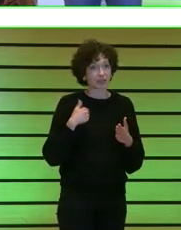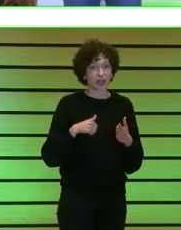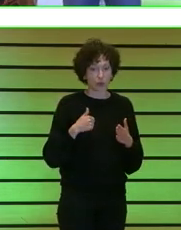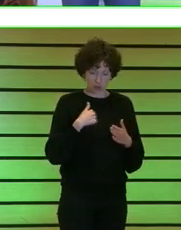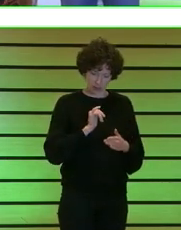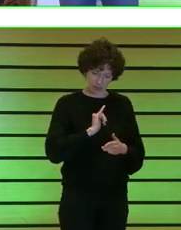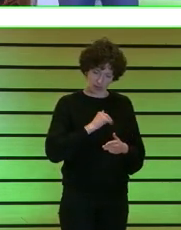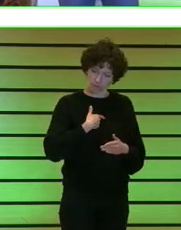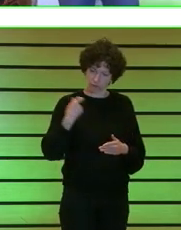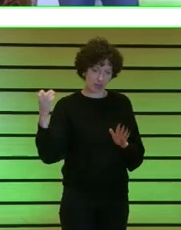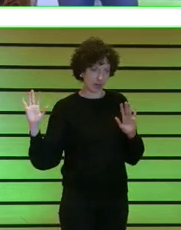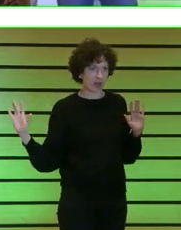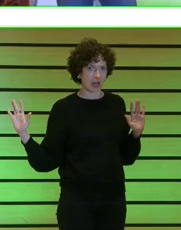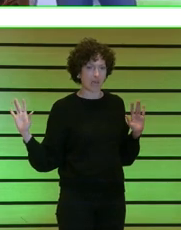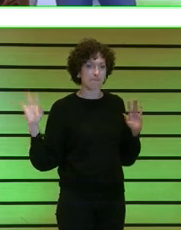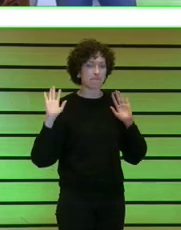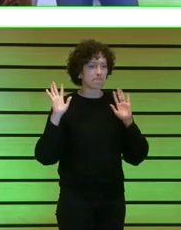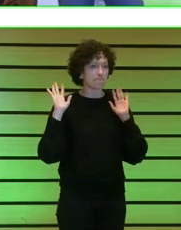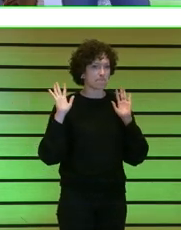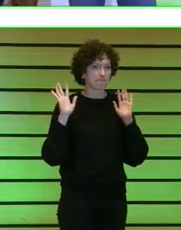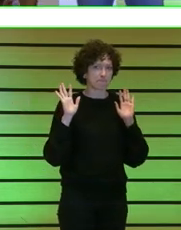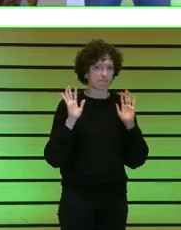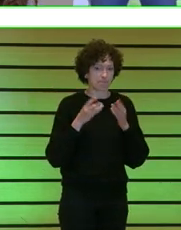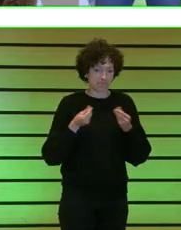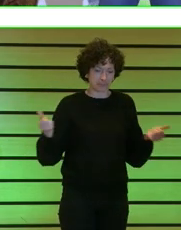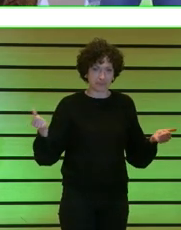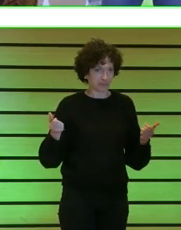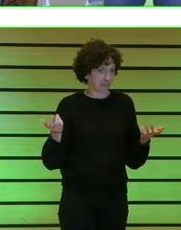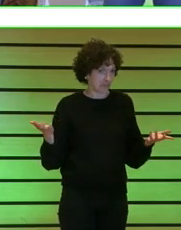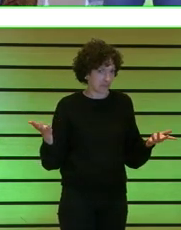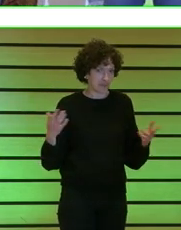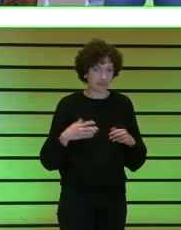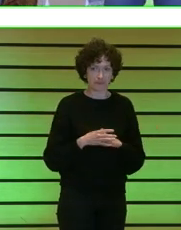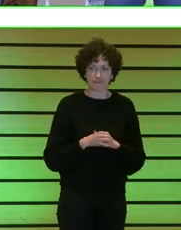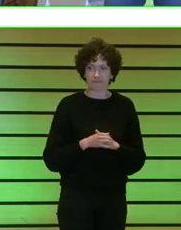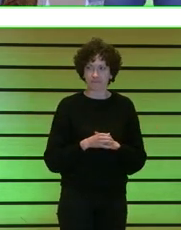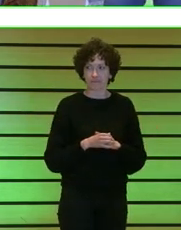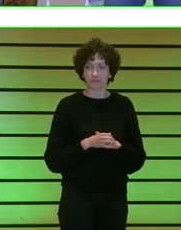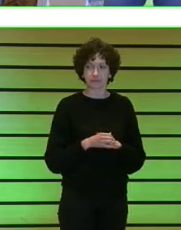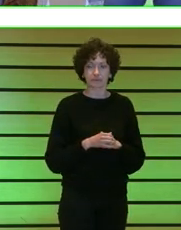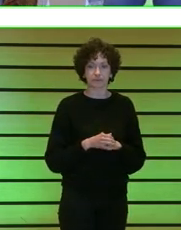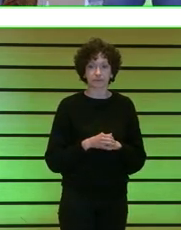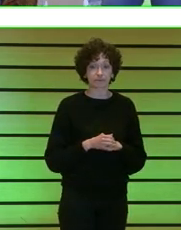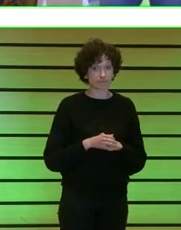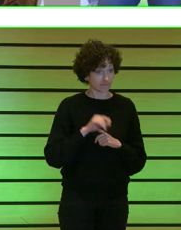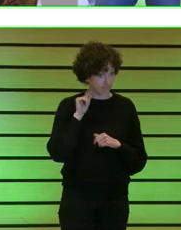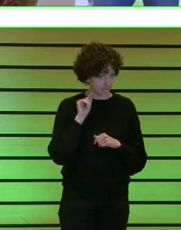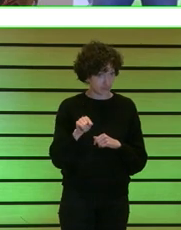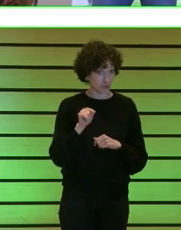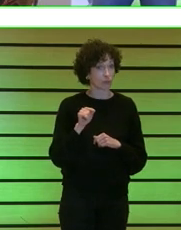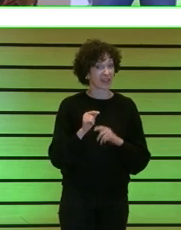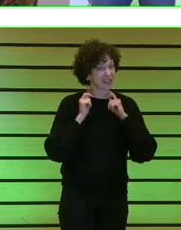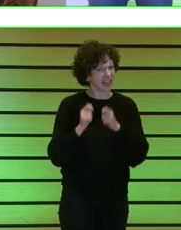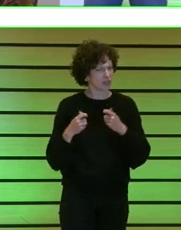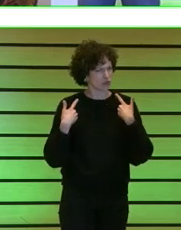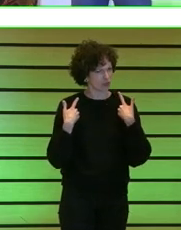nuestra realidad concreta individual se diluye Bueno pues eso que conlleva un enorme sufrimiento